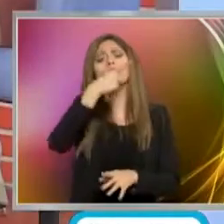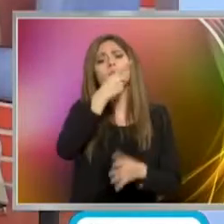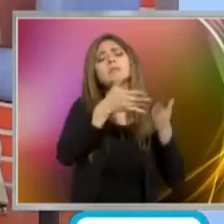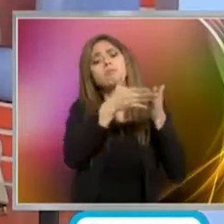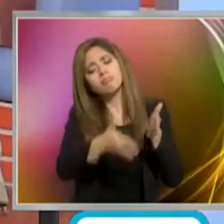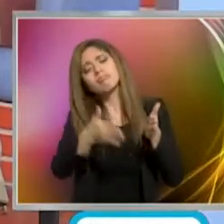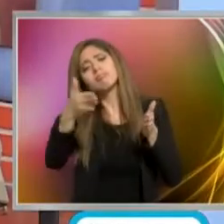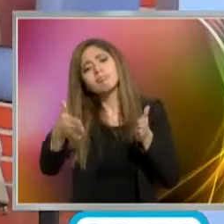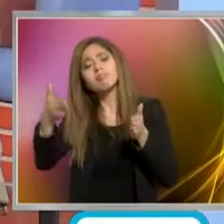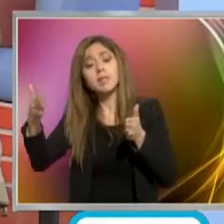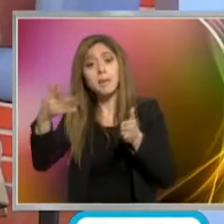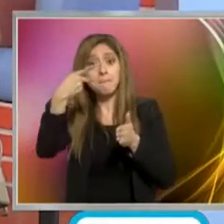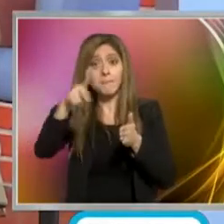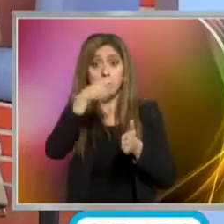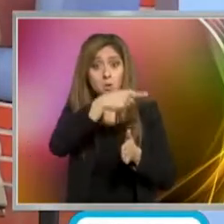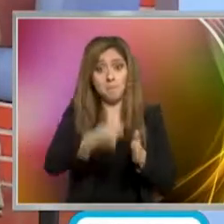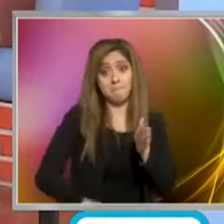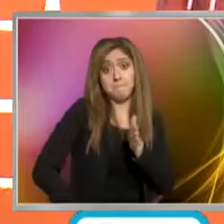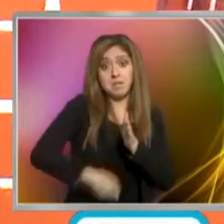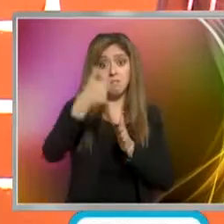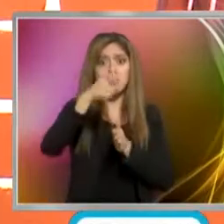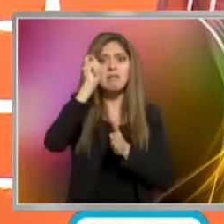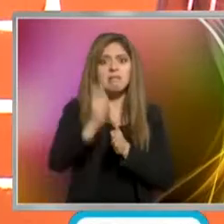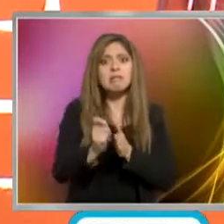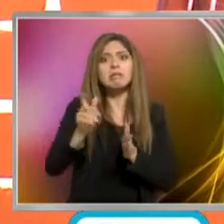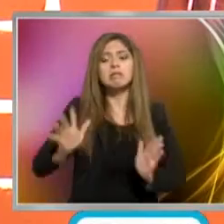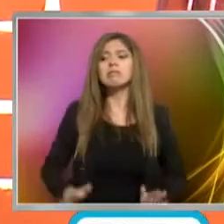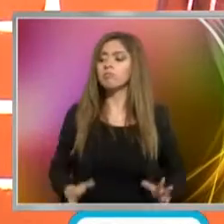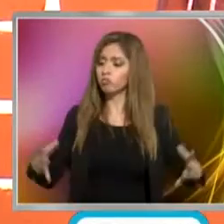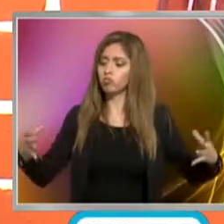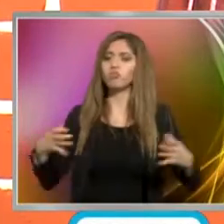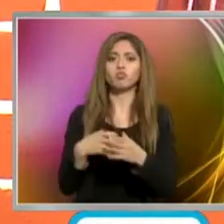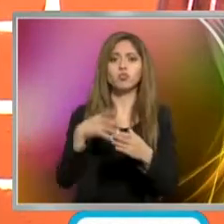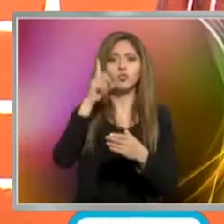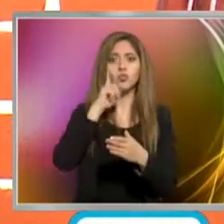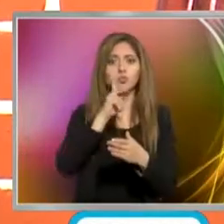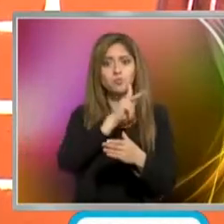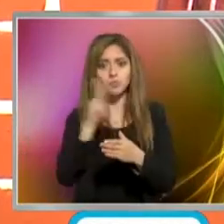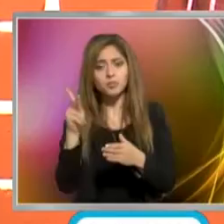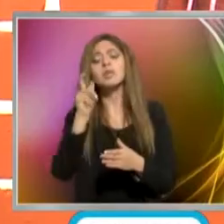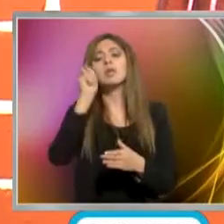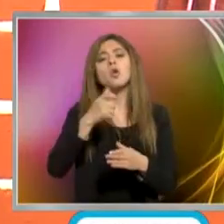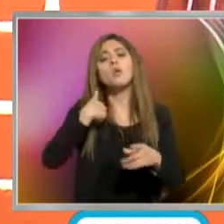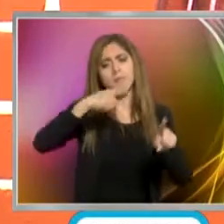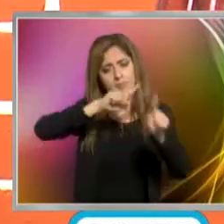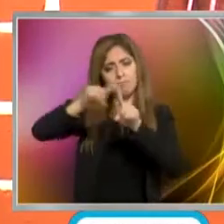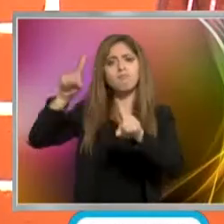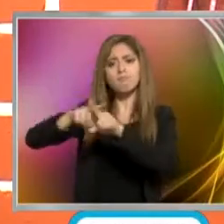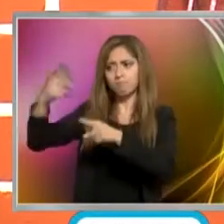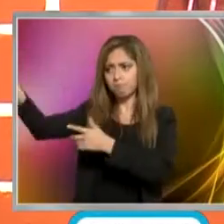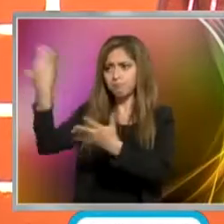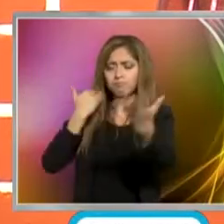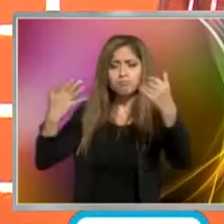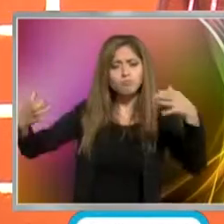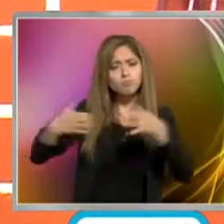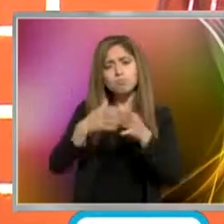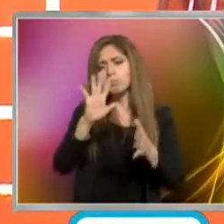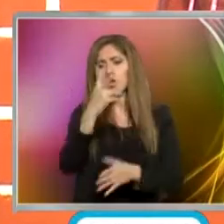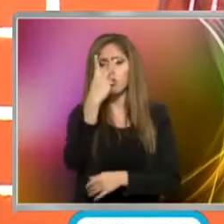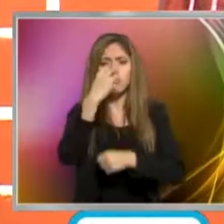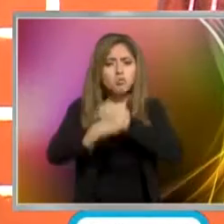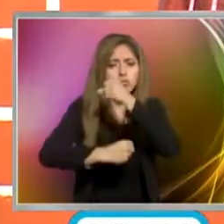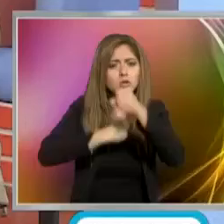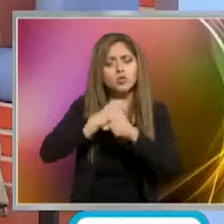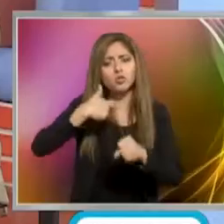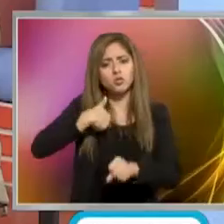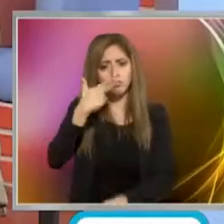primera, digamos, con esta característica. Con esta característica de esta unión de artistas. A mí lo que me gusta, he organizado varias, sí. Llevo aproximadamente 2 años